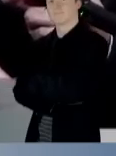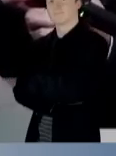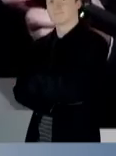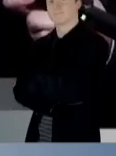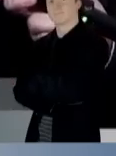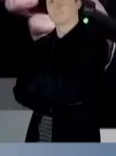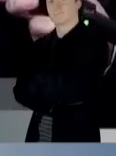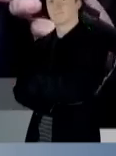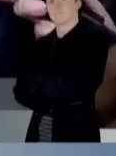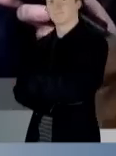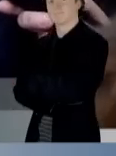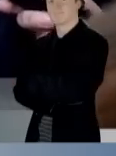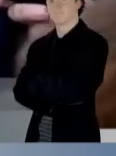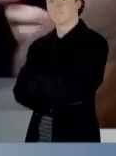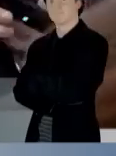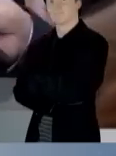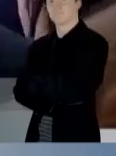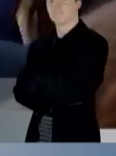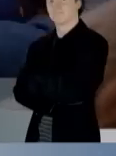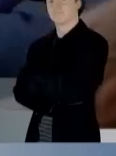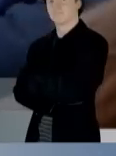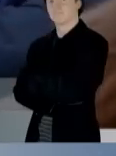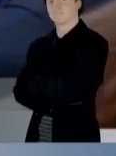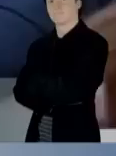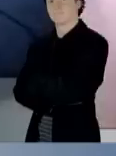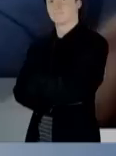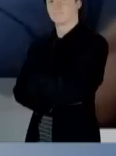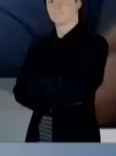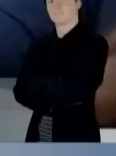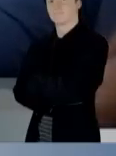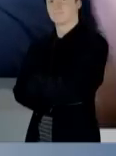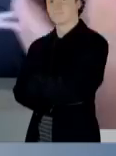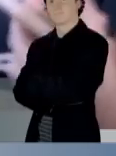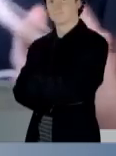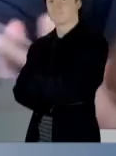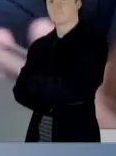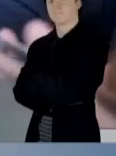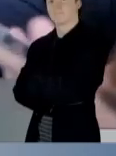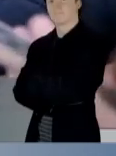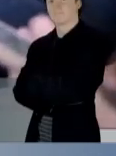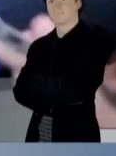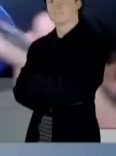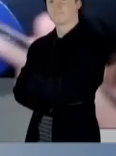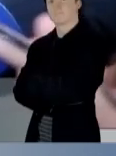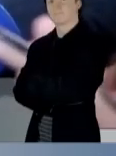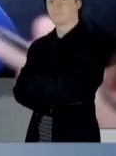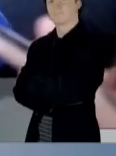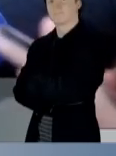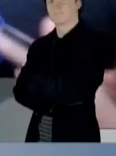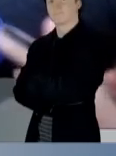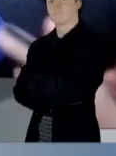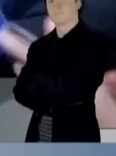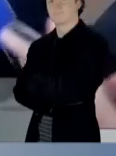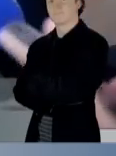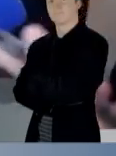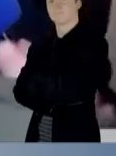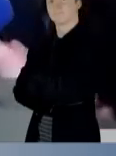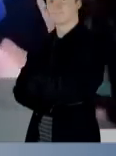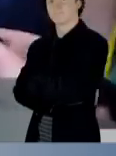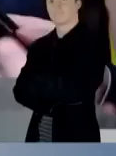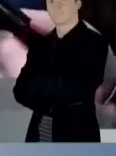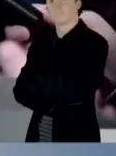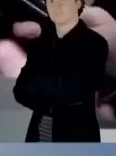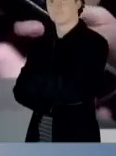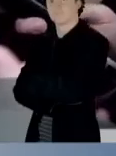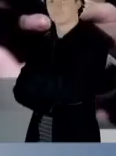congreso alguien podrá decir sí pero es que era el presidente peruano pero podrían haberlo evitado no como una señal Es que después salieron otras reacciones